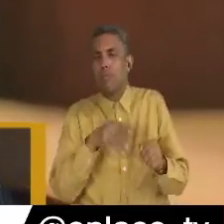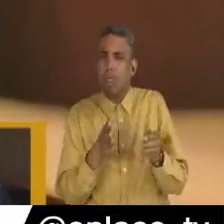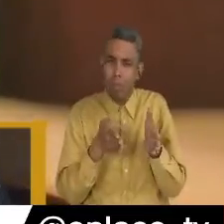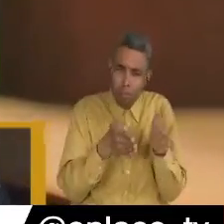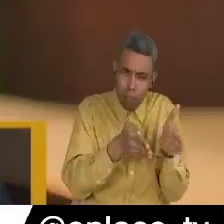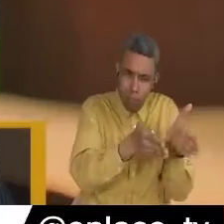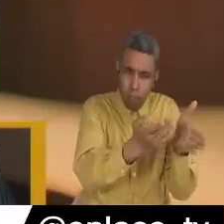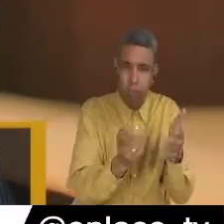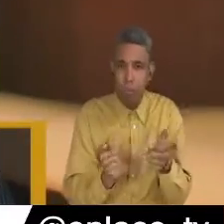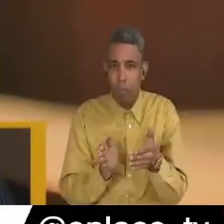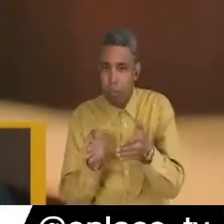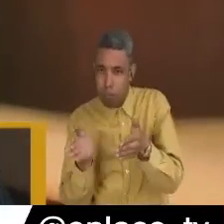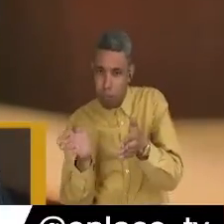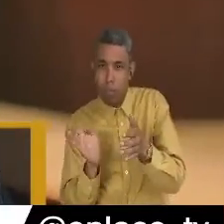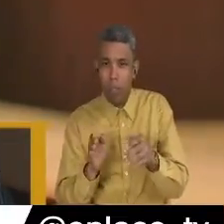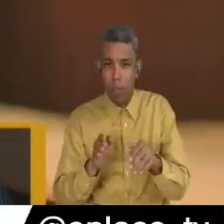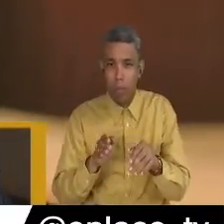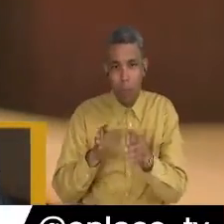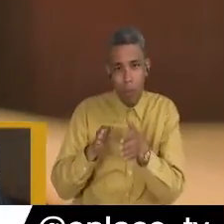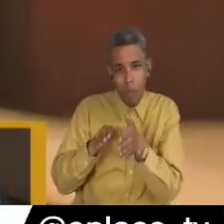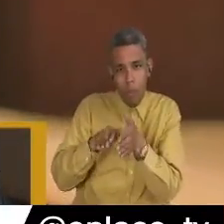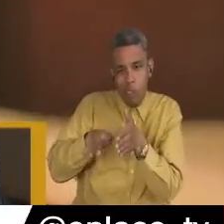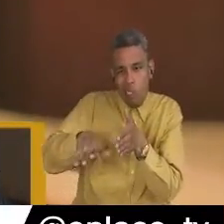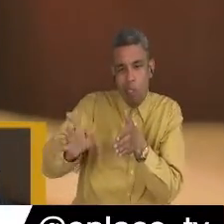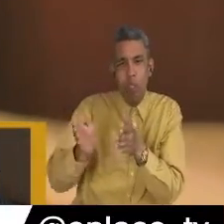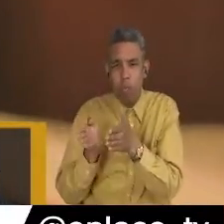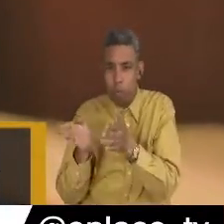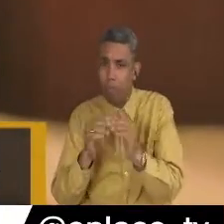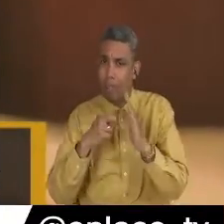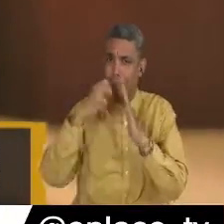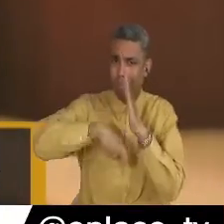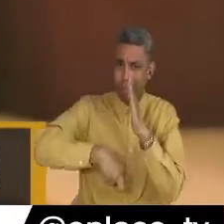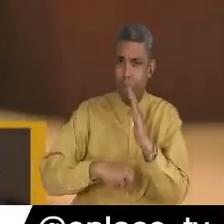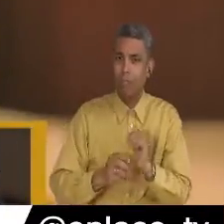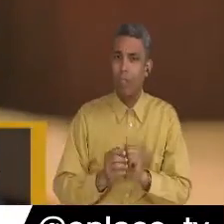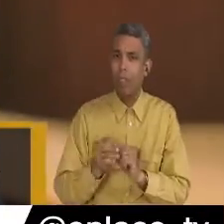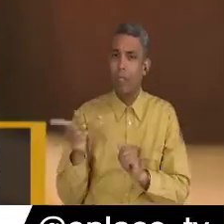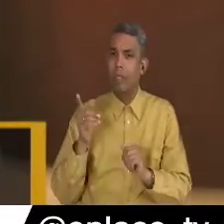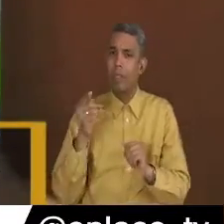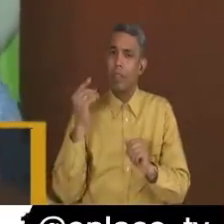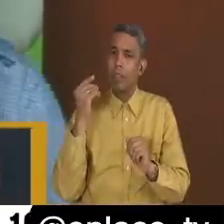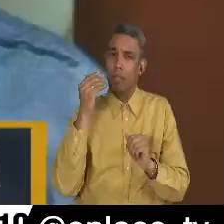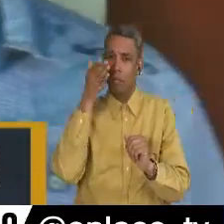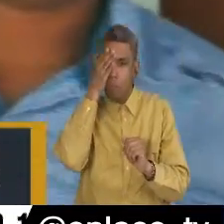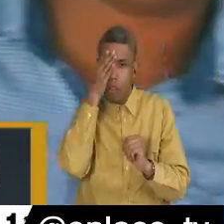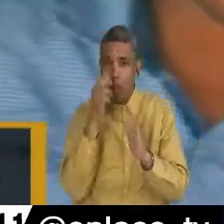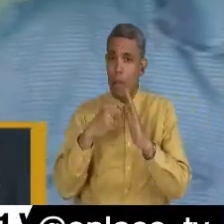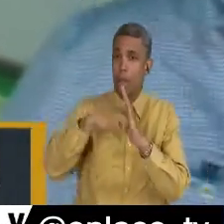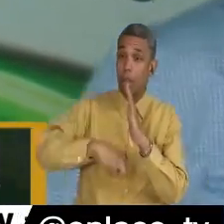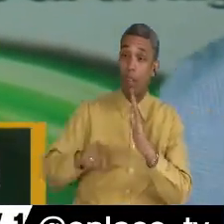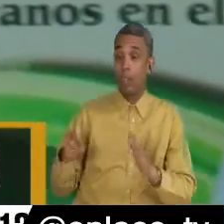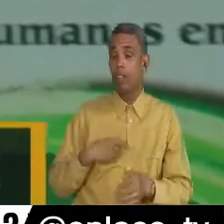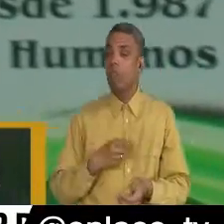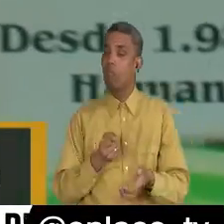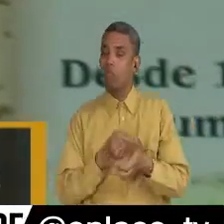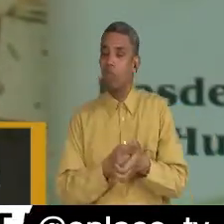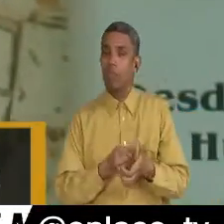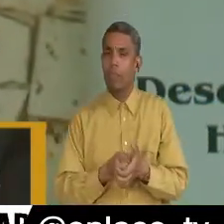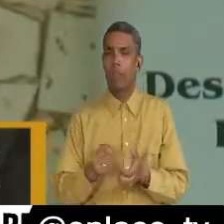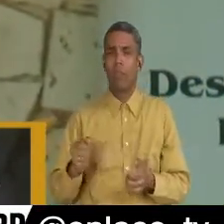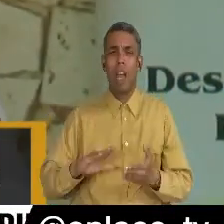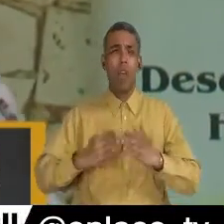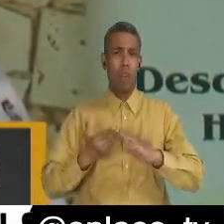adecuaciones de vía, las vías de acceso, el tema de la minería, pues es una persona muy reconocida por eso. Es la información que se entrega a esta hora en Credo sobre la